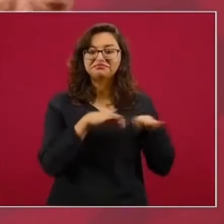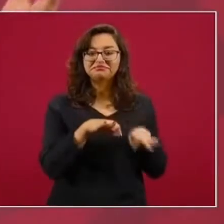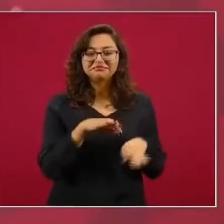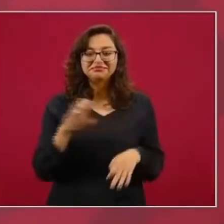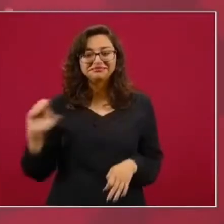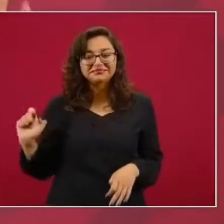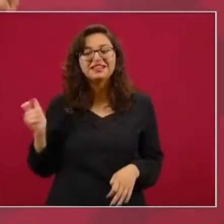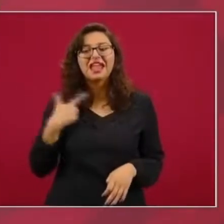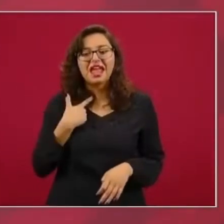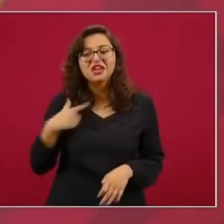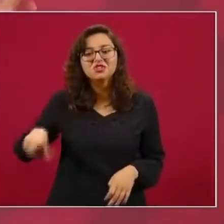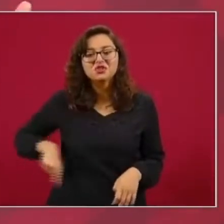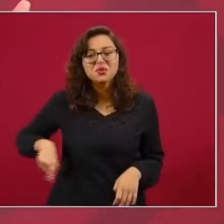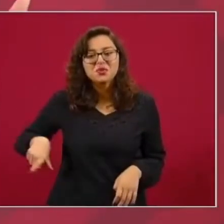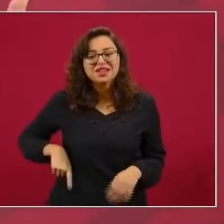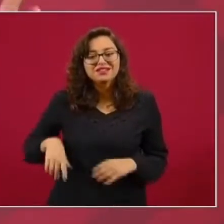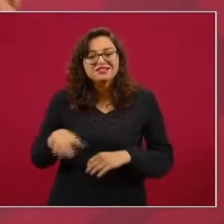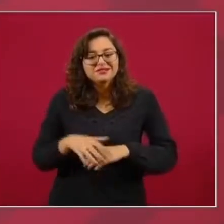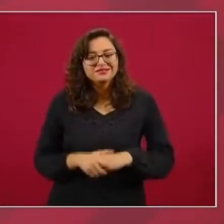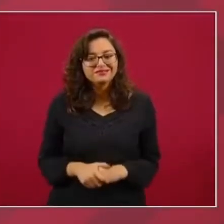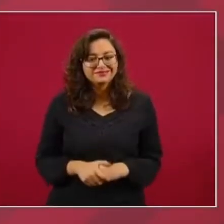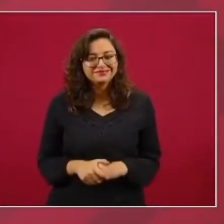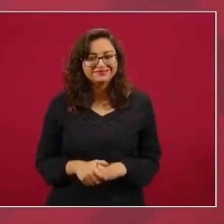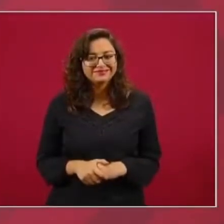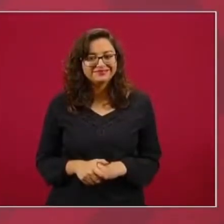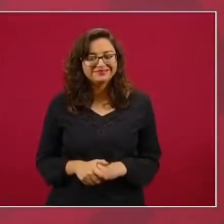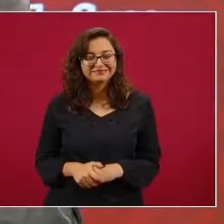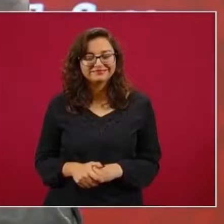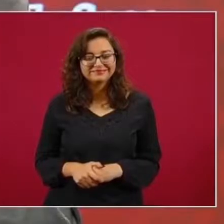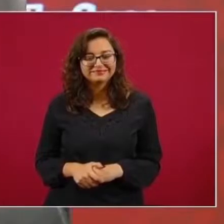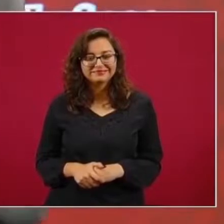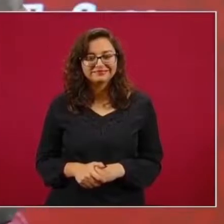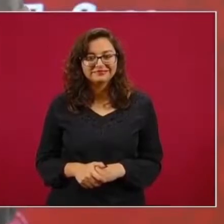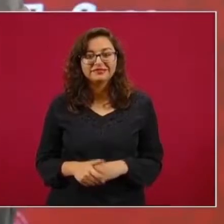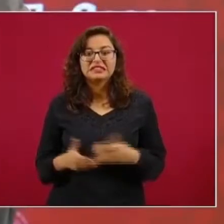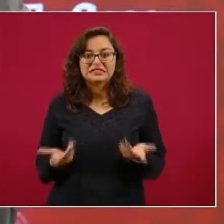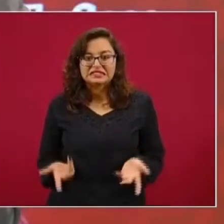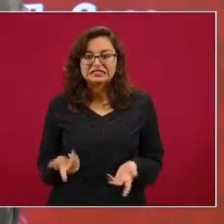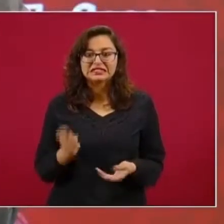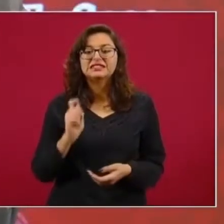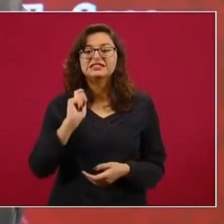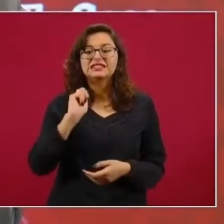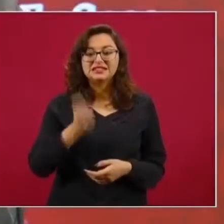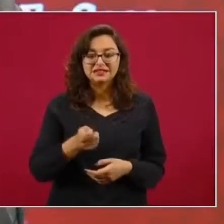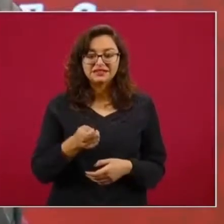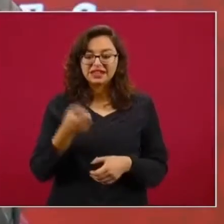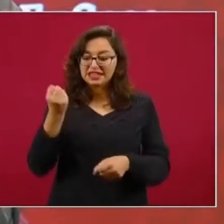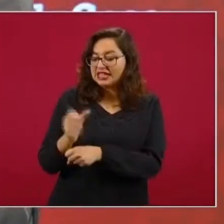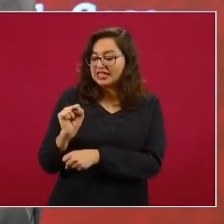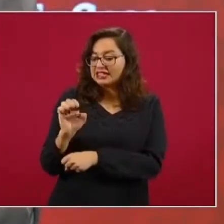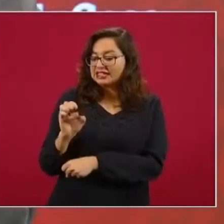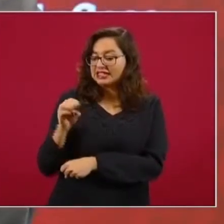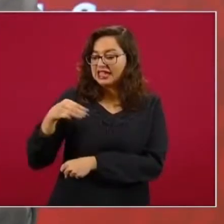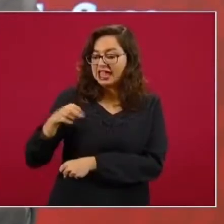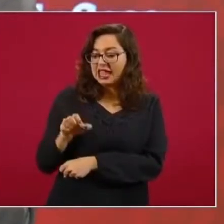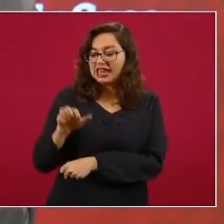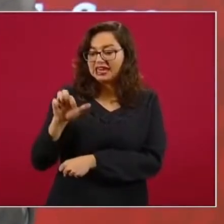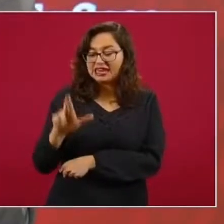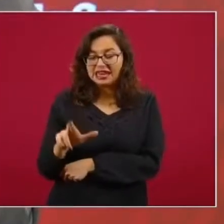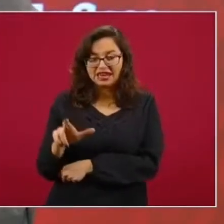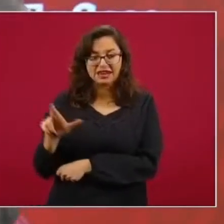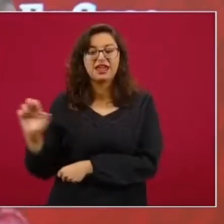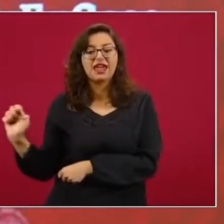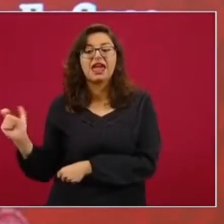eran funcionarios cuando se les entregaron esos contratos. La secretaria de Energía del Gobierno de